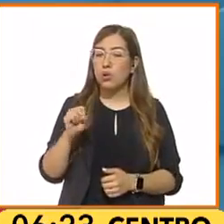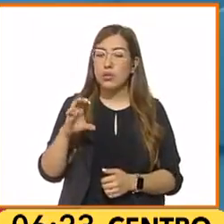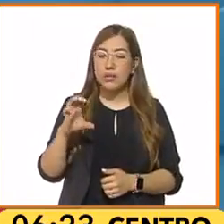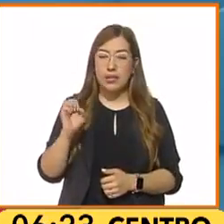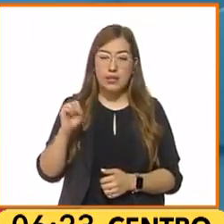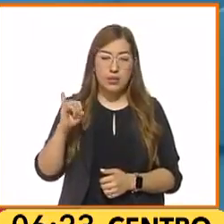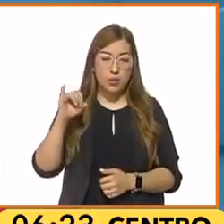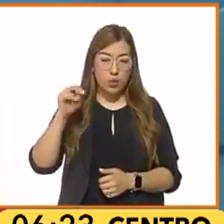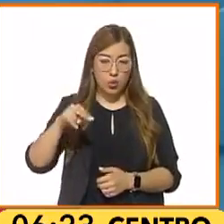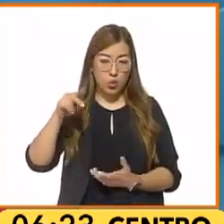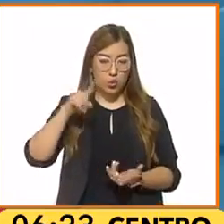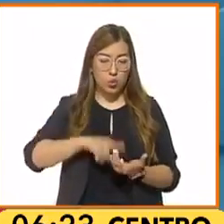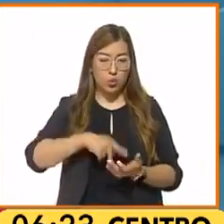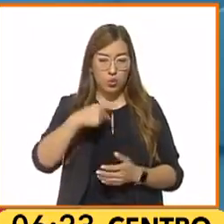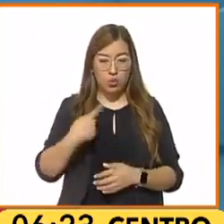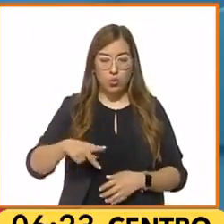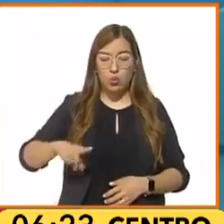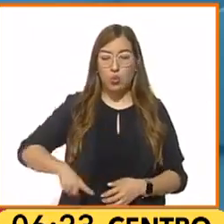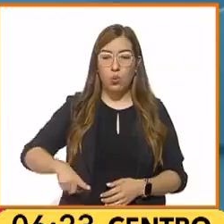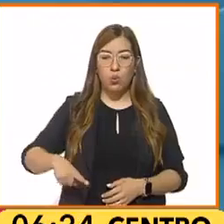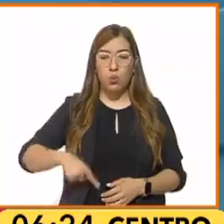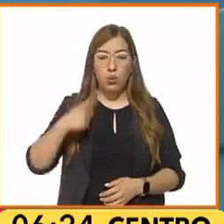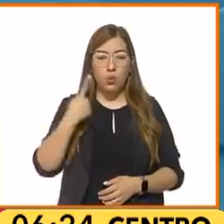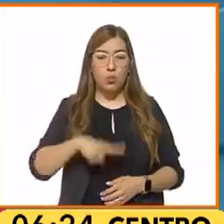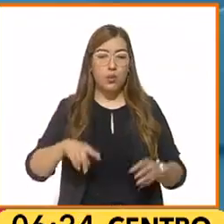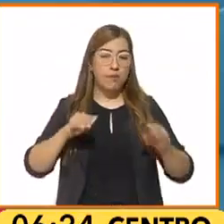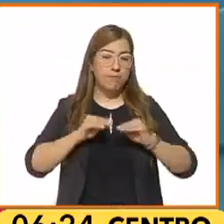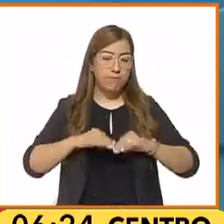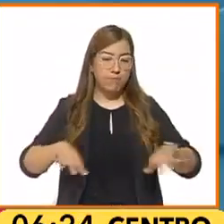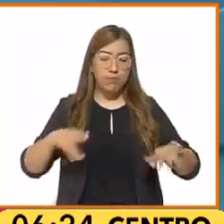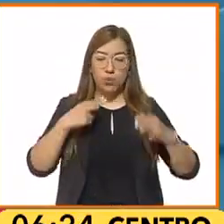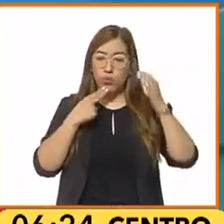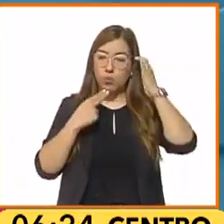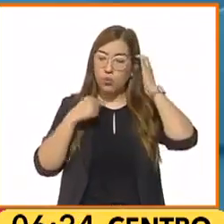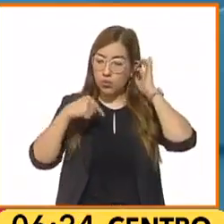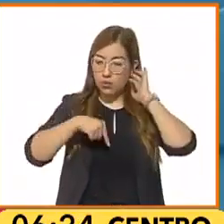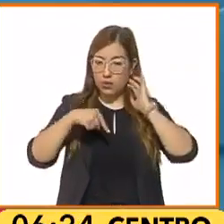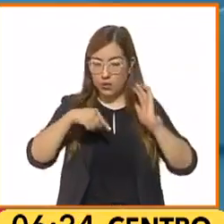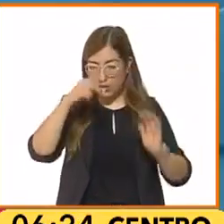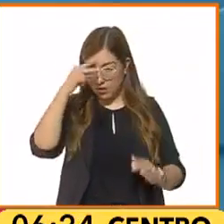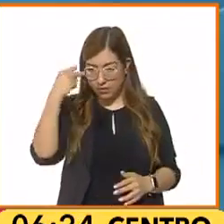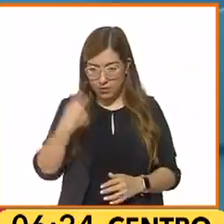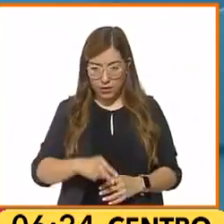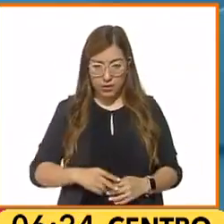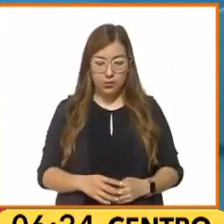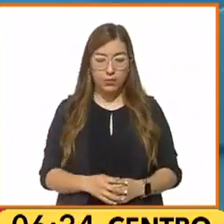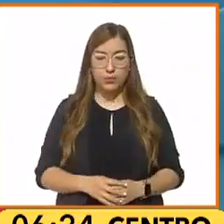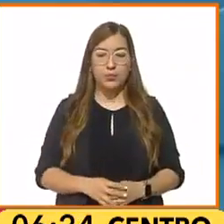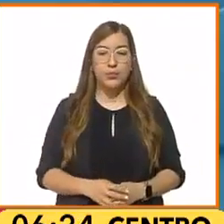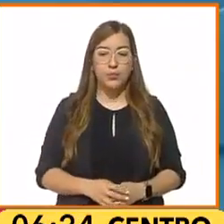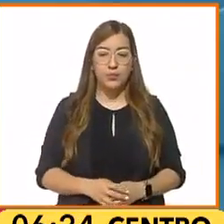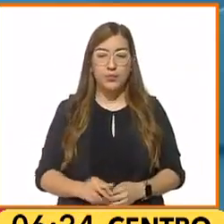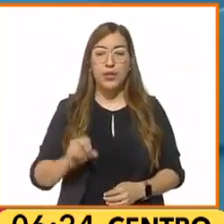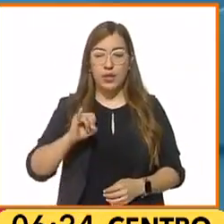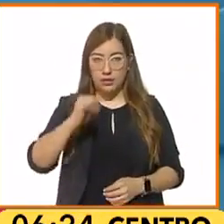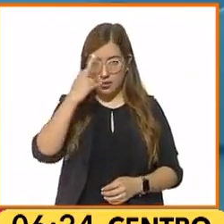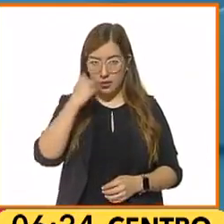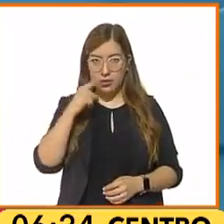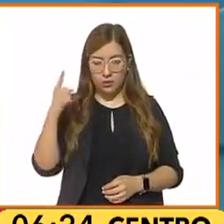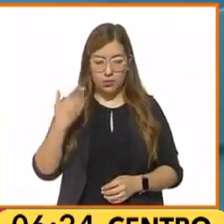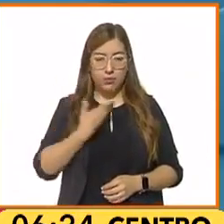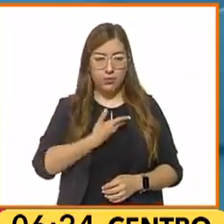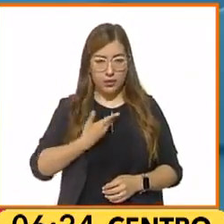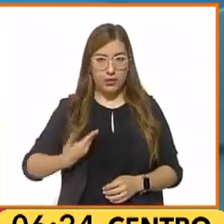del Estado para explotar el espectro eléctrico del país. En efecto, la presidenta está